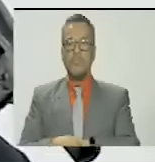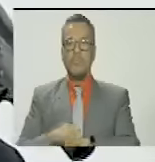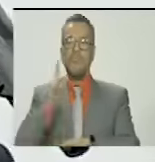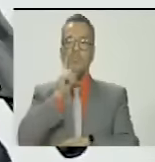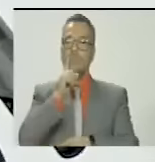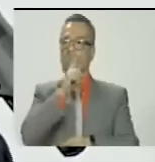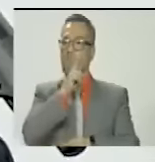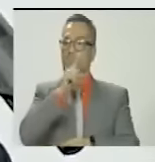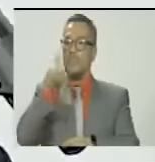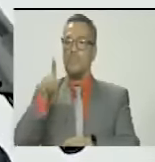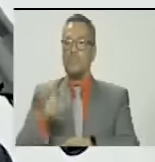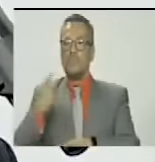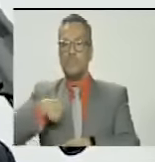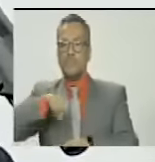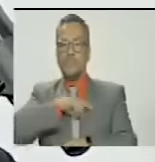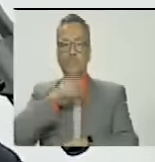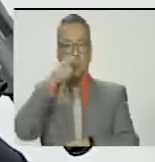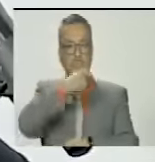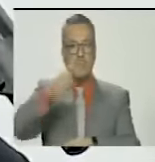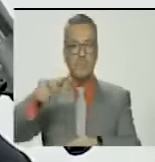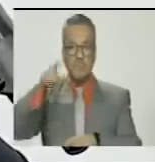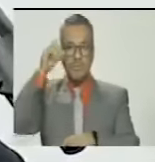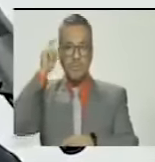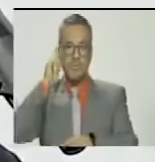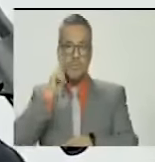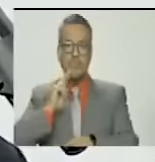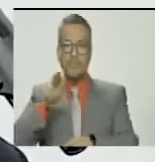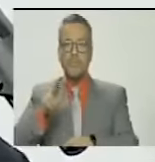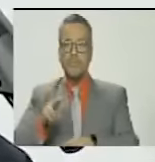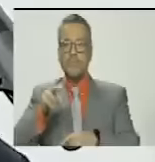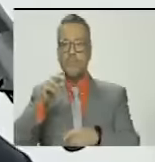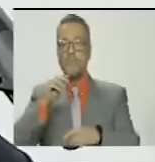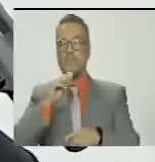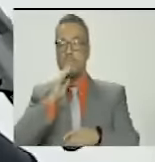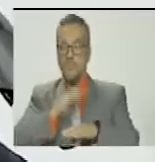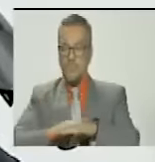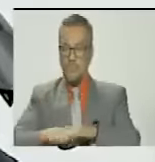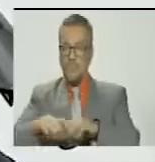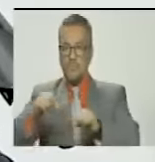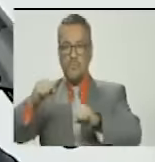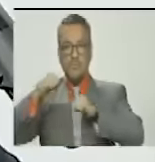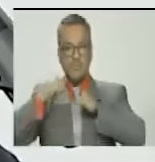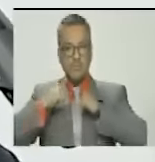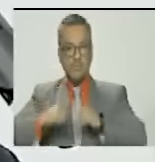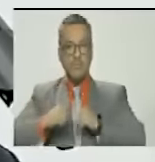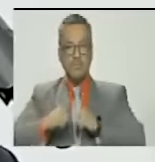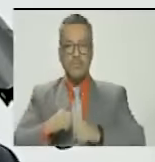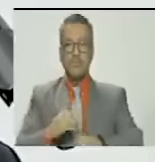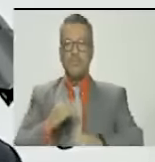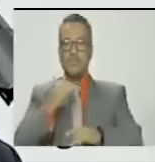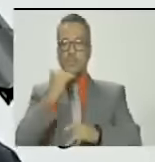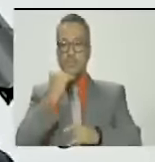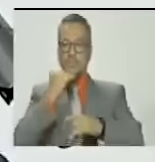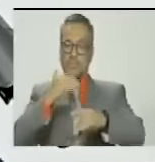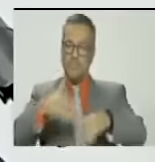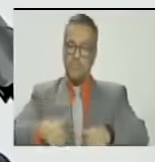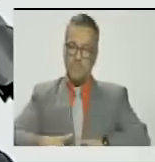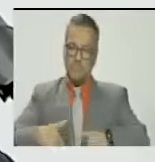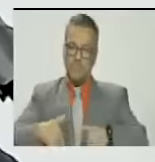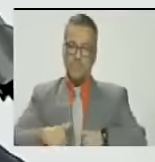En nombre de nuestro pueblo bolivariano, noble, valiente,